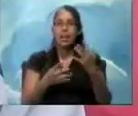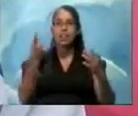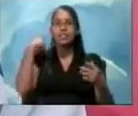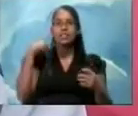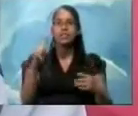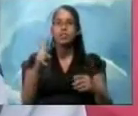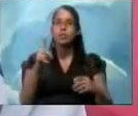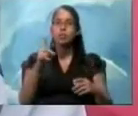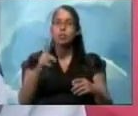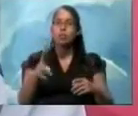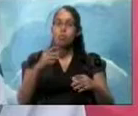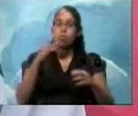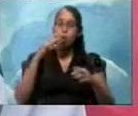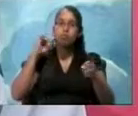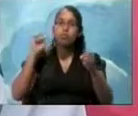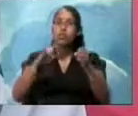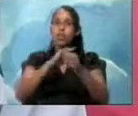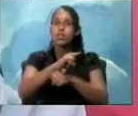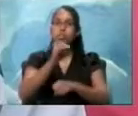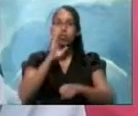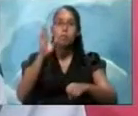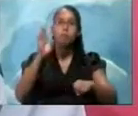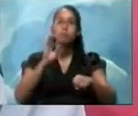sedición y por homicidio